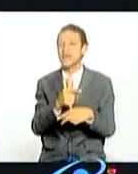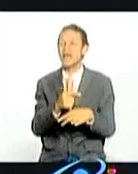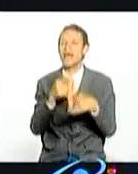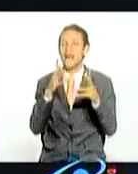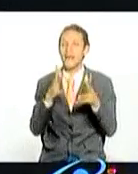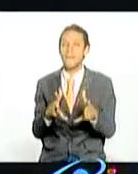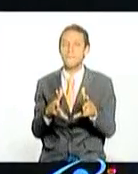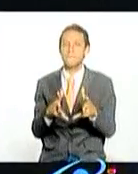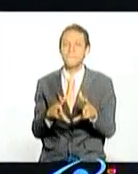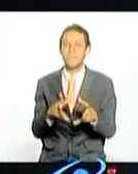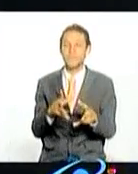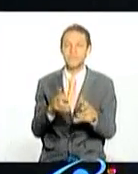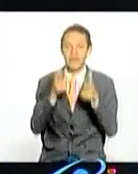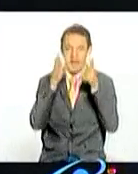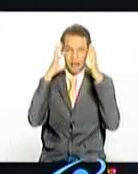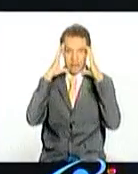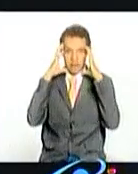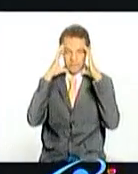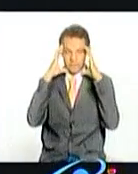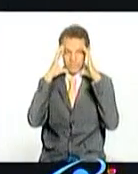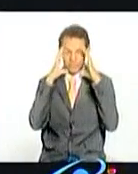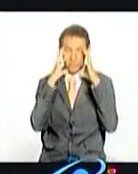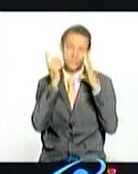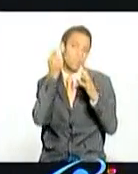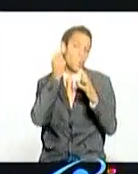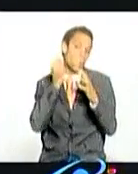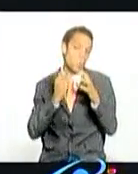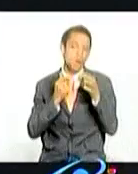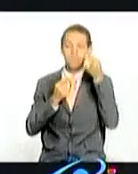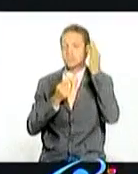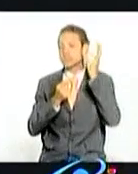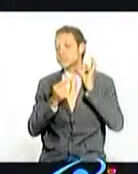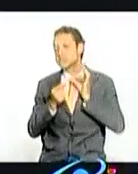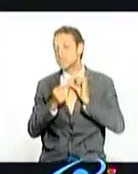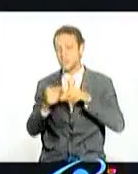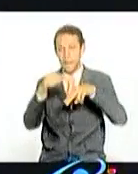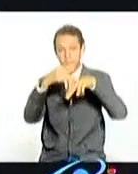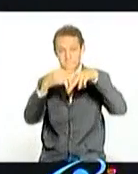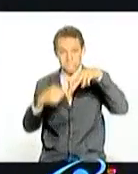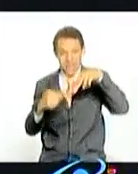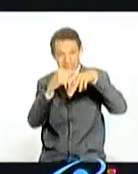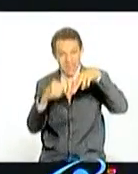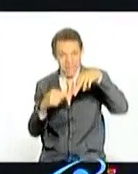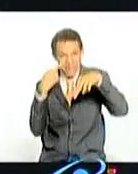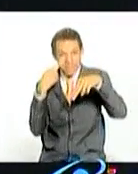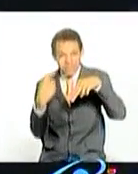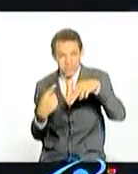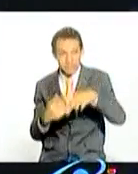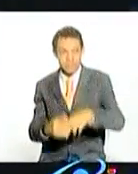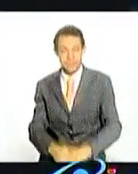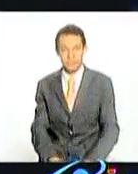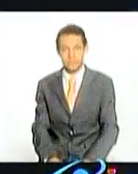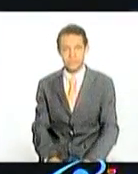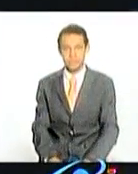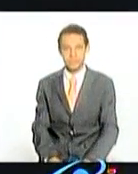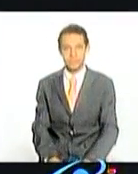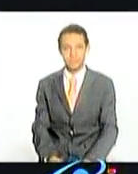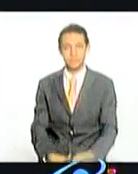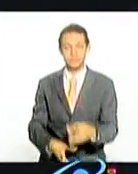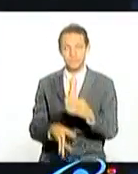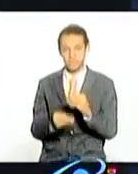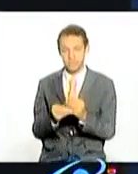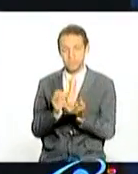longitudinalmente y tomarle un patrón de Doppler duplex. Vemos cómo